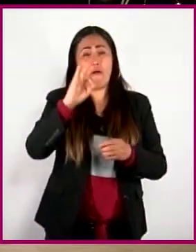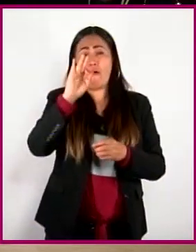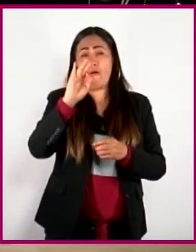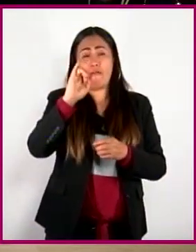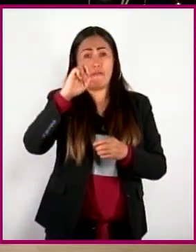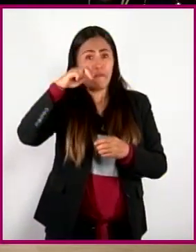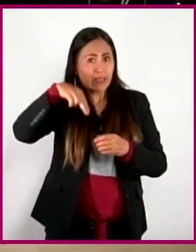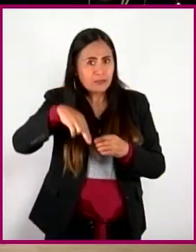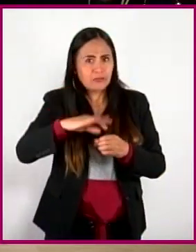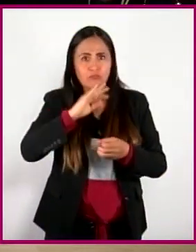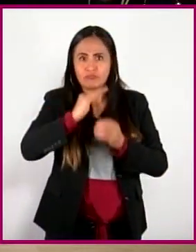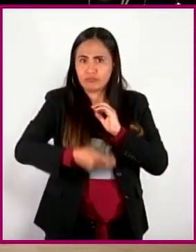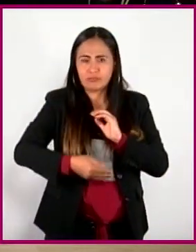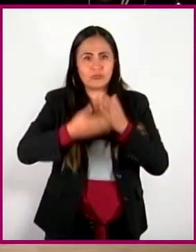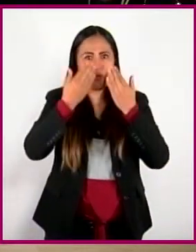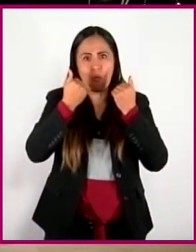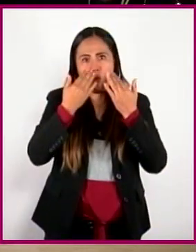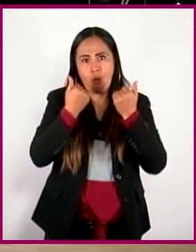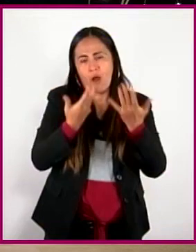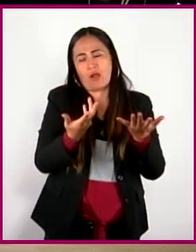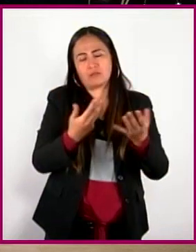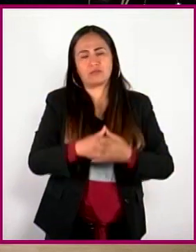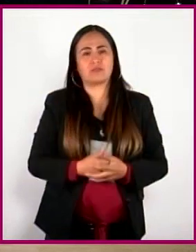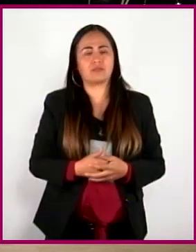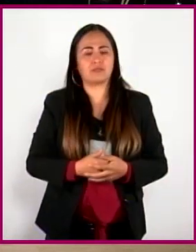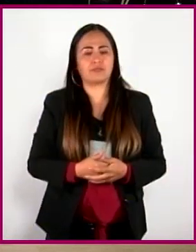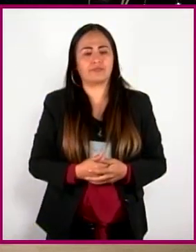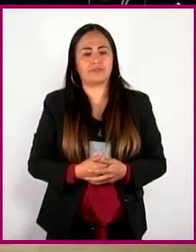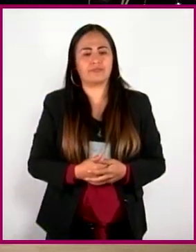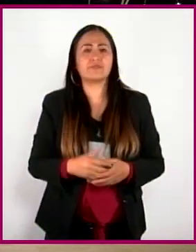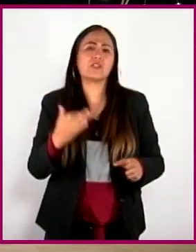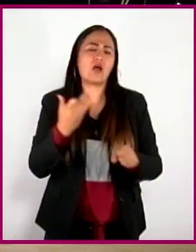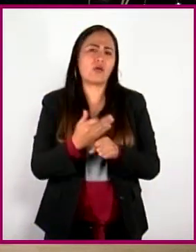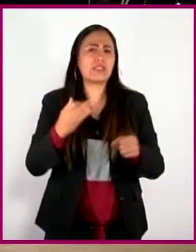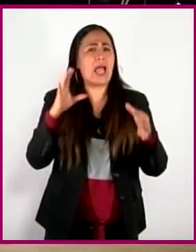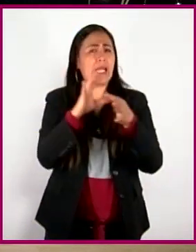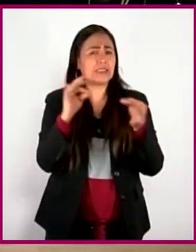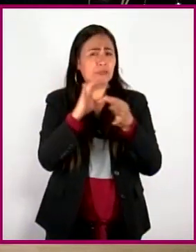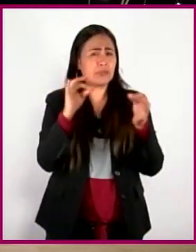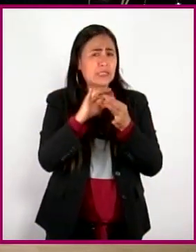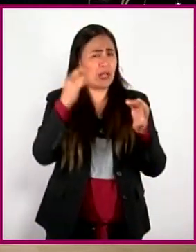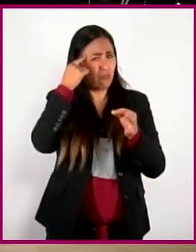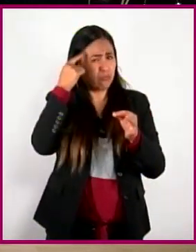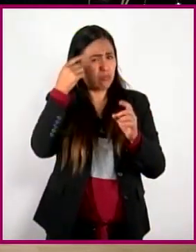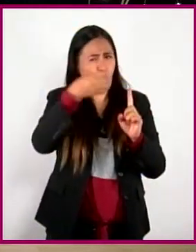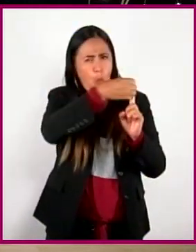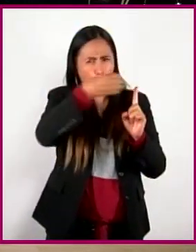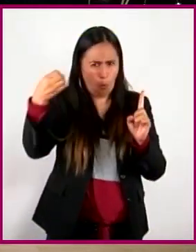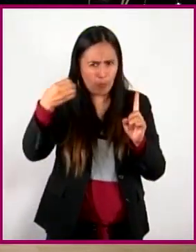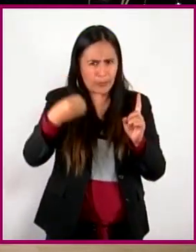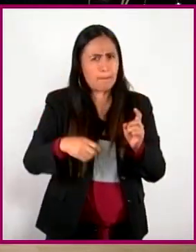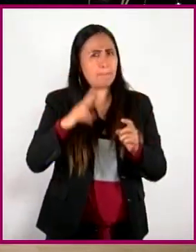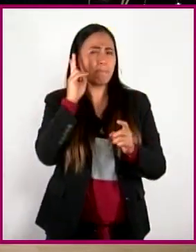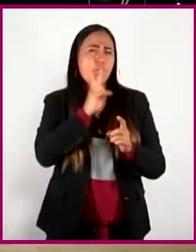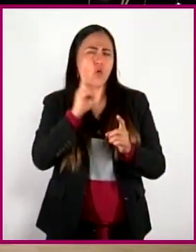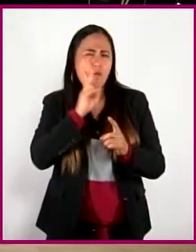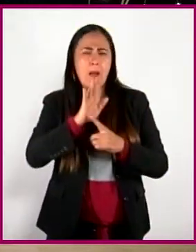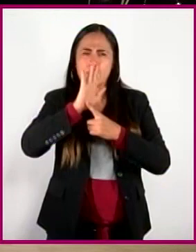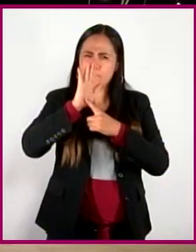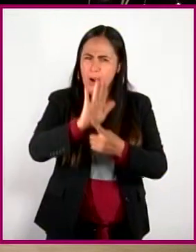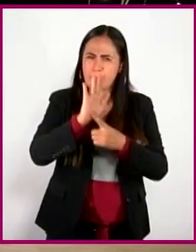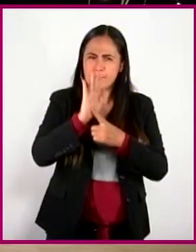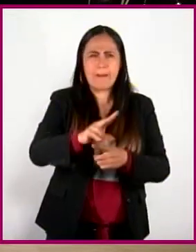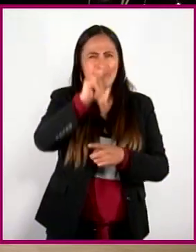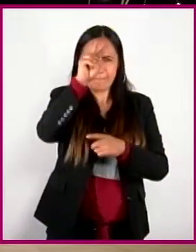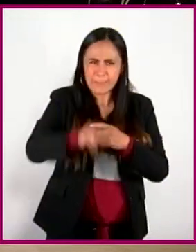infinitos números. Tendríamos que dar entonces una serie de argumentos lógicos convincentes y sobre todo verdaderos, que nos